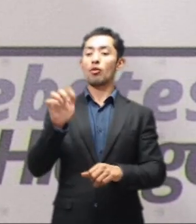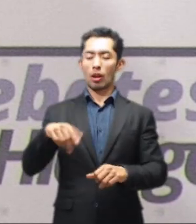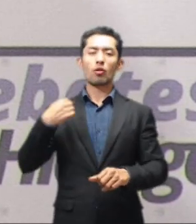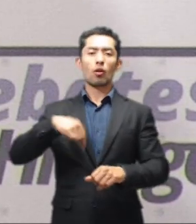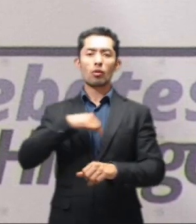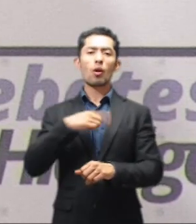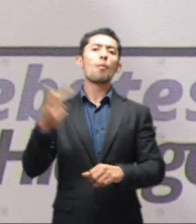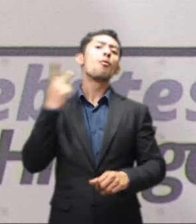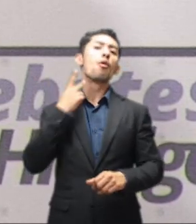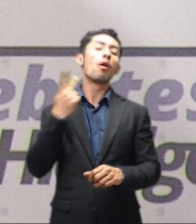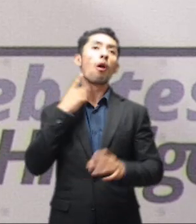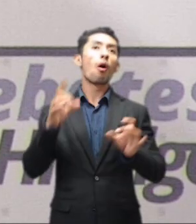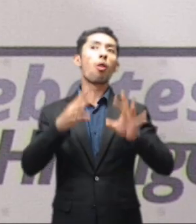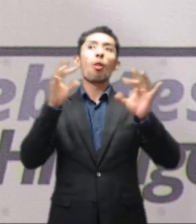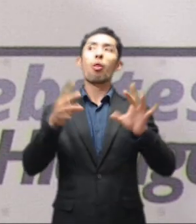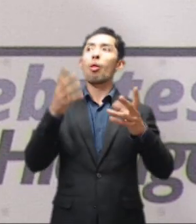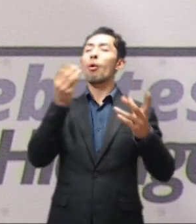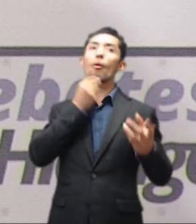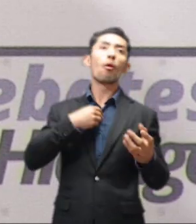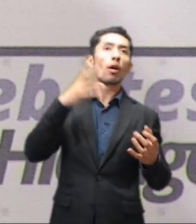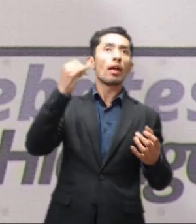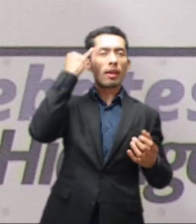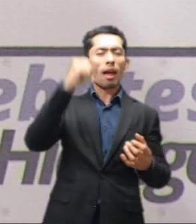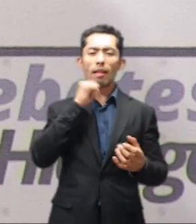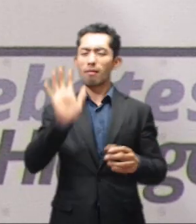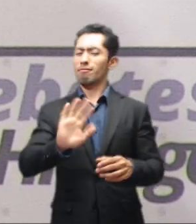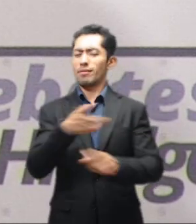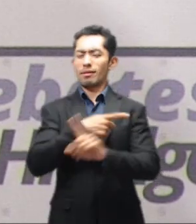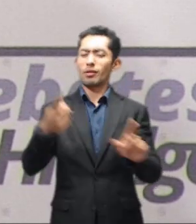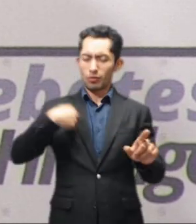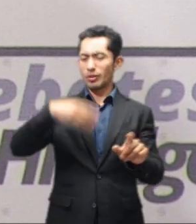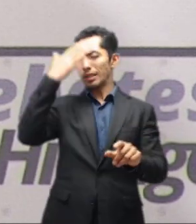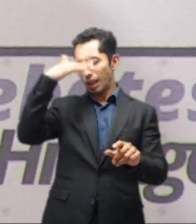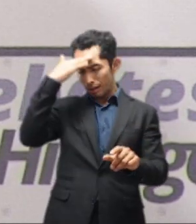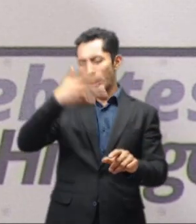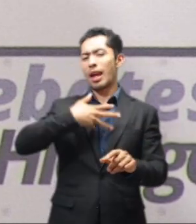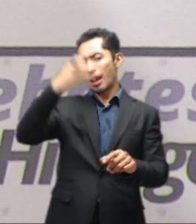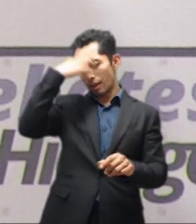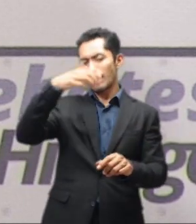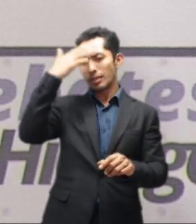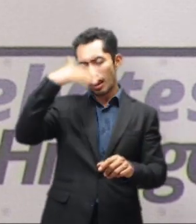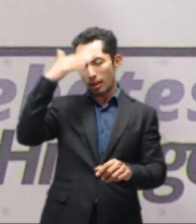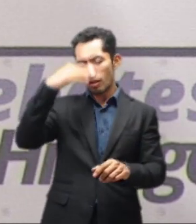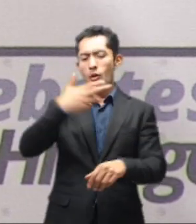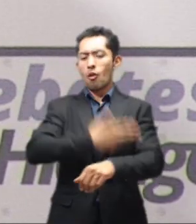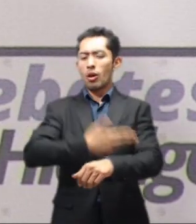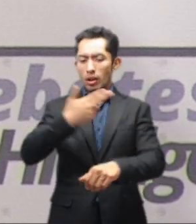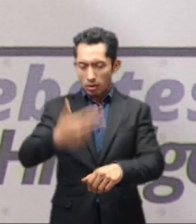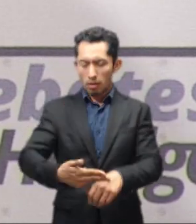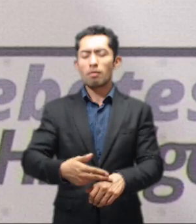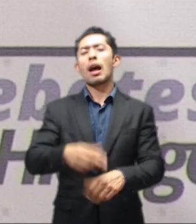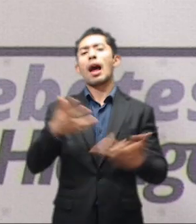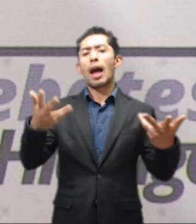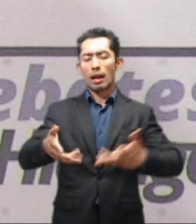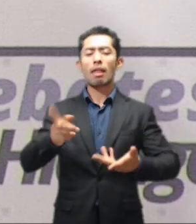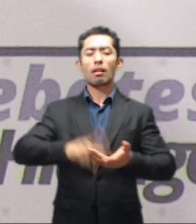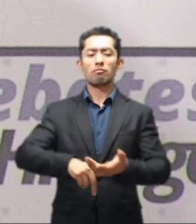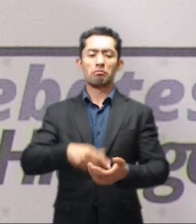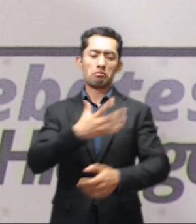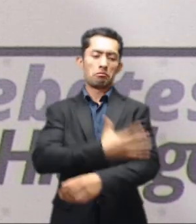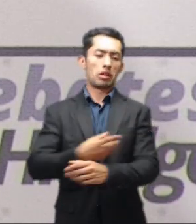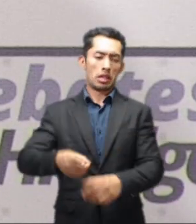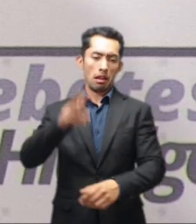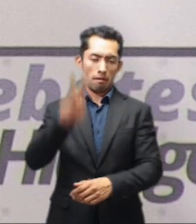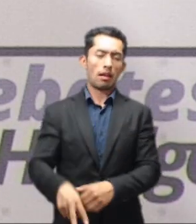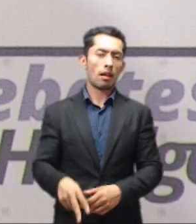somos políticos improm misad nos preparamos para servir lo hemos hecho con honestidad con franqueza